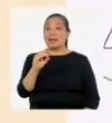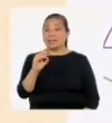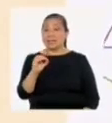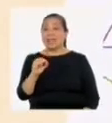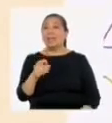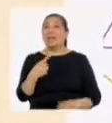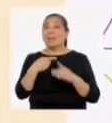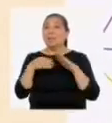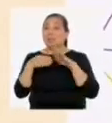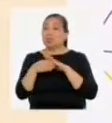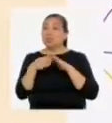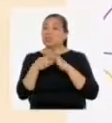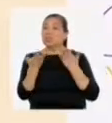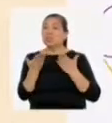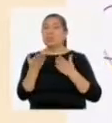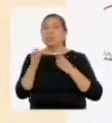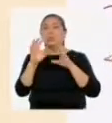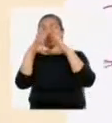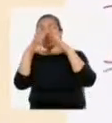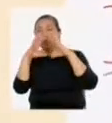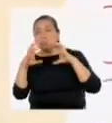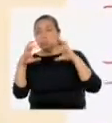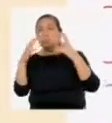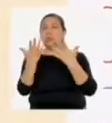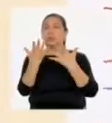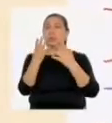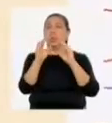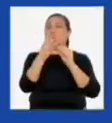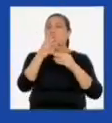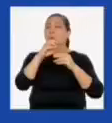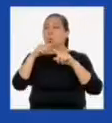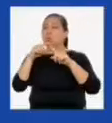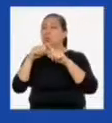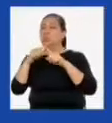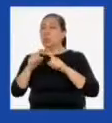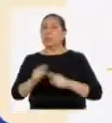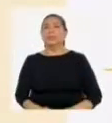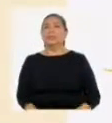Chornancap. En su interior se encontraban cerámicos, utensilios y adornos.